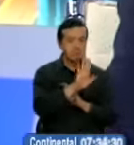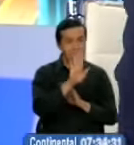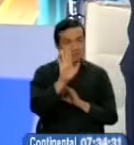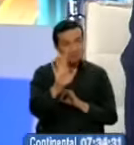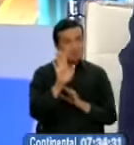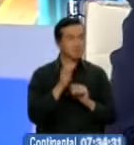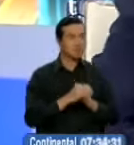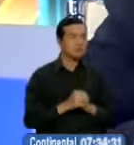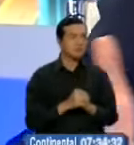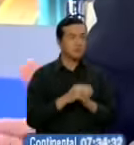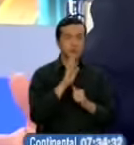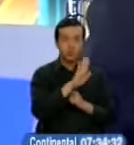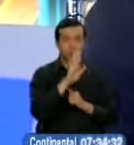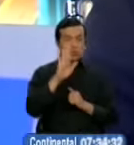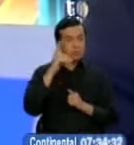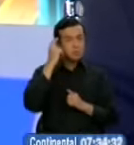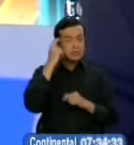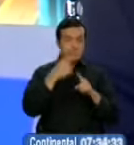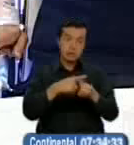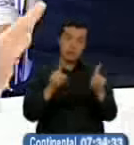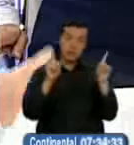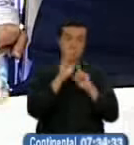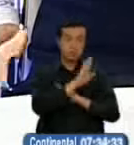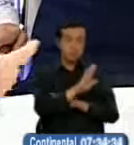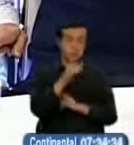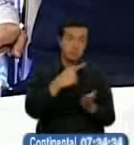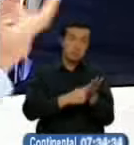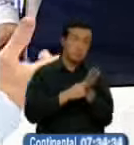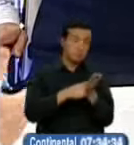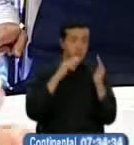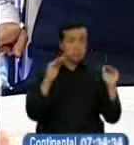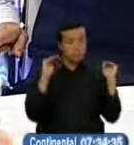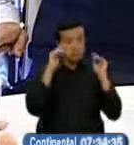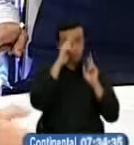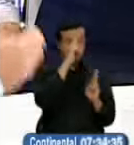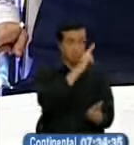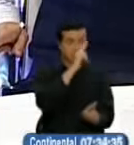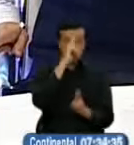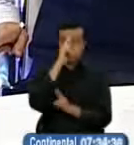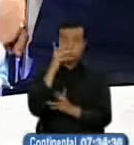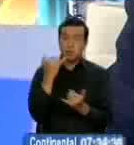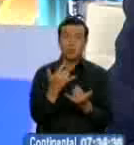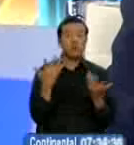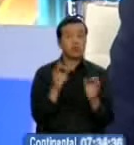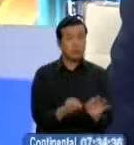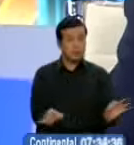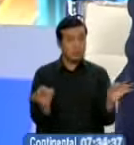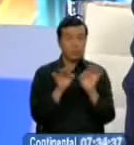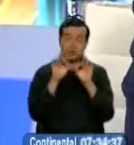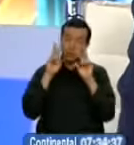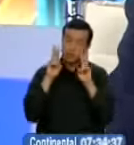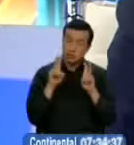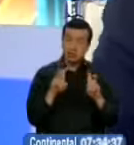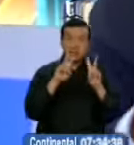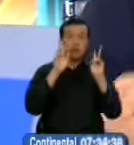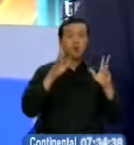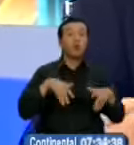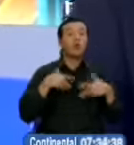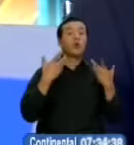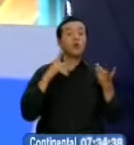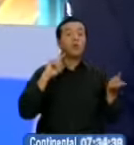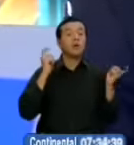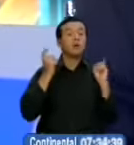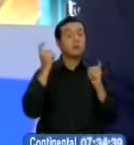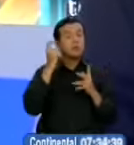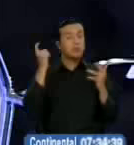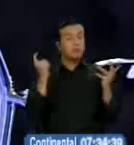son con pensamientos completamente distintos, se puede debatir con altura, con respeto. Ahora hay que comenzar a profundizar en el cómo corregir